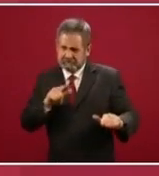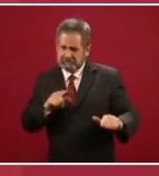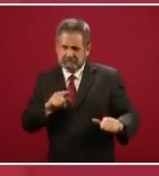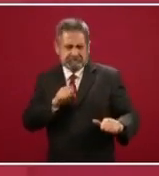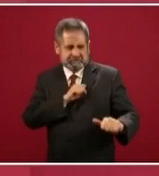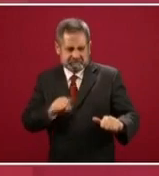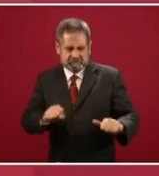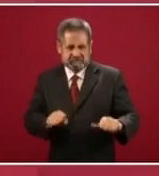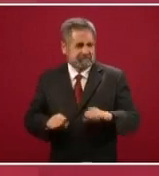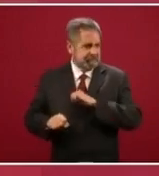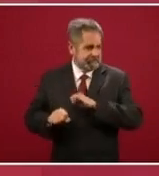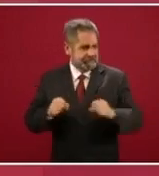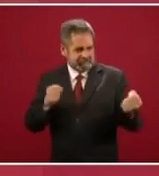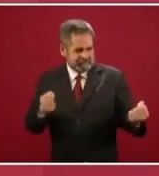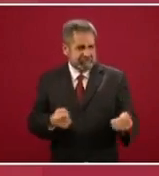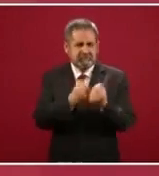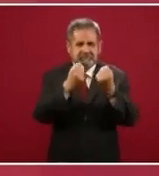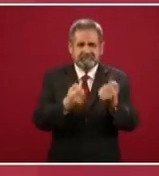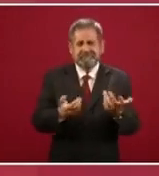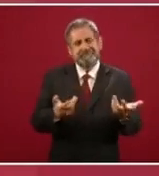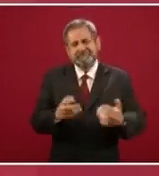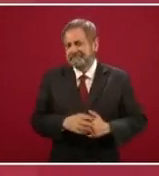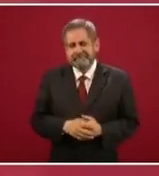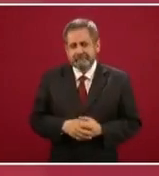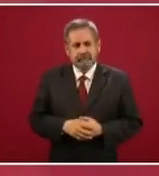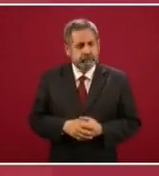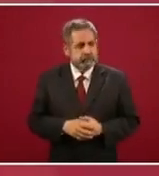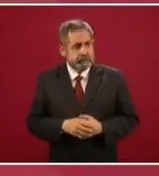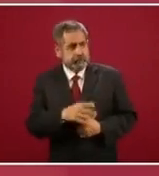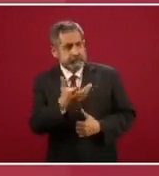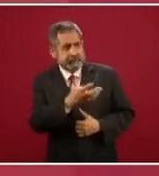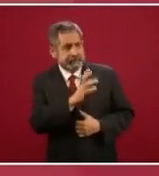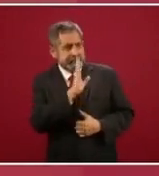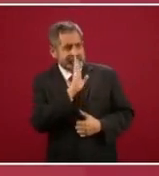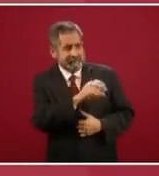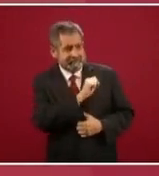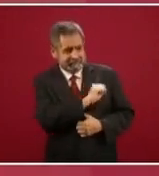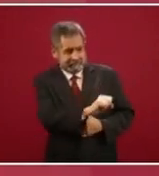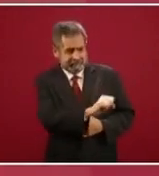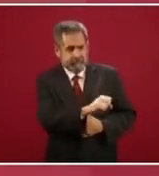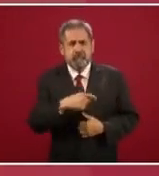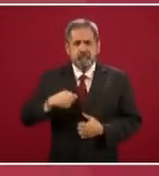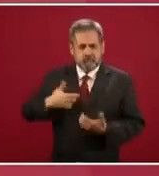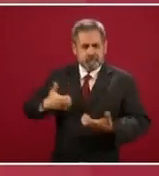El mal hay que enfrentarlo haciendo el bien.